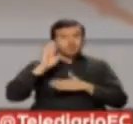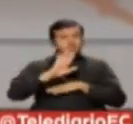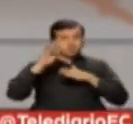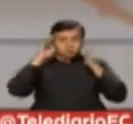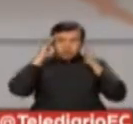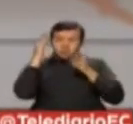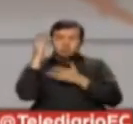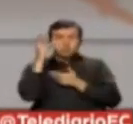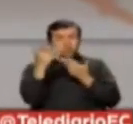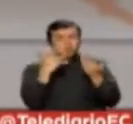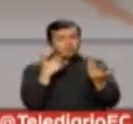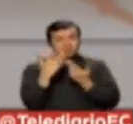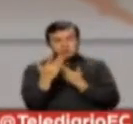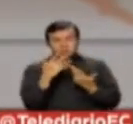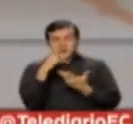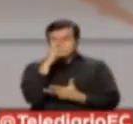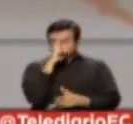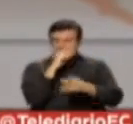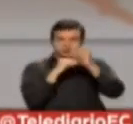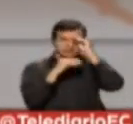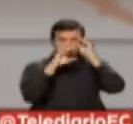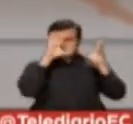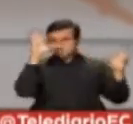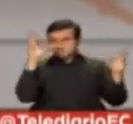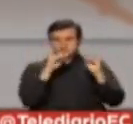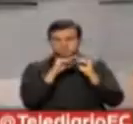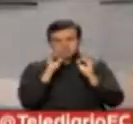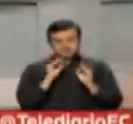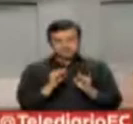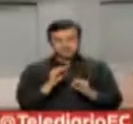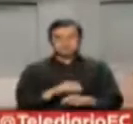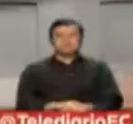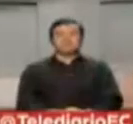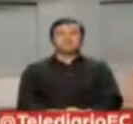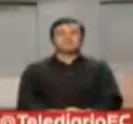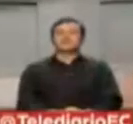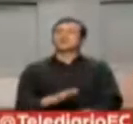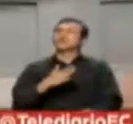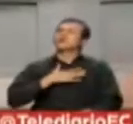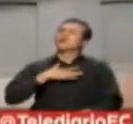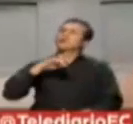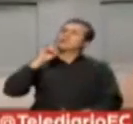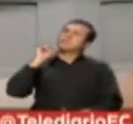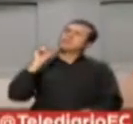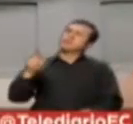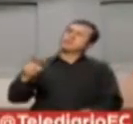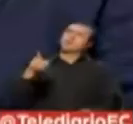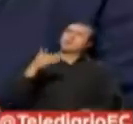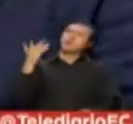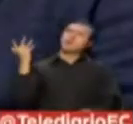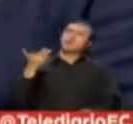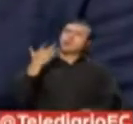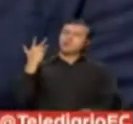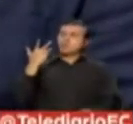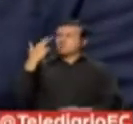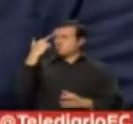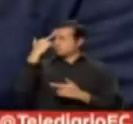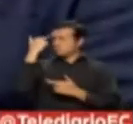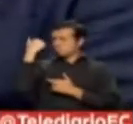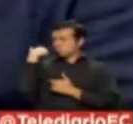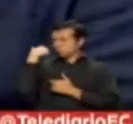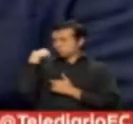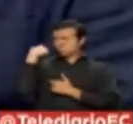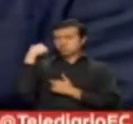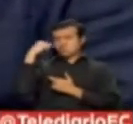conversar con ellos e ir aprendiendo todos a través de eso ahora yo le pregunto cómo convertir al respeto en un eje